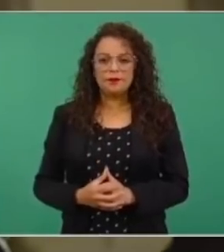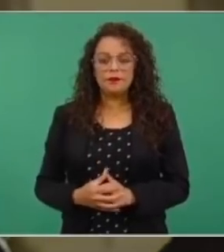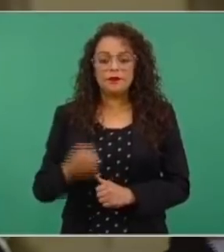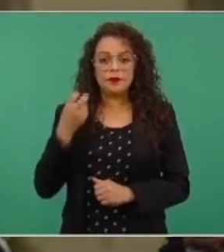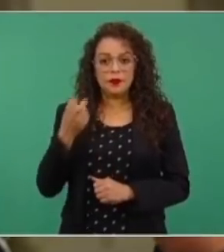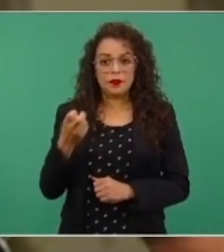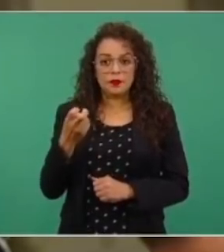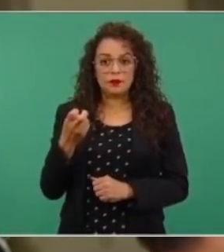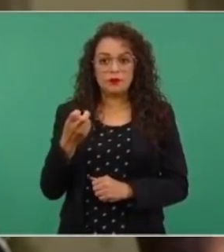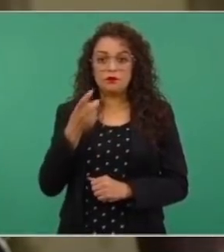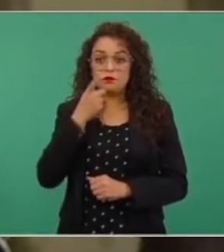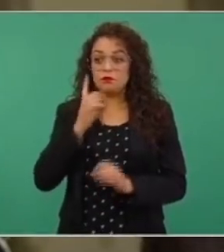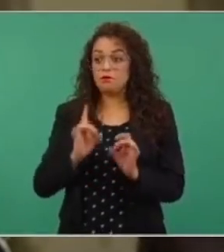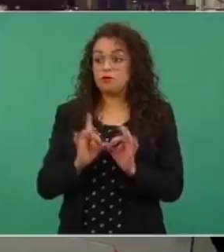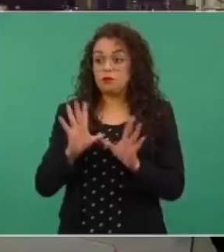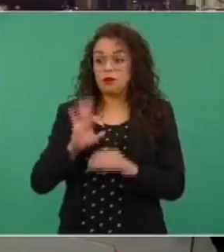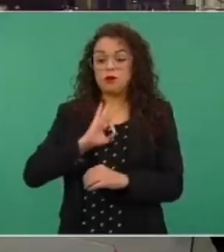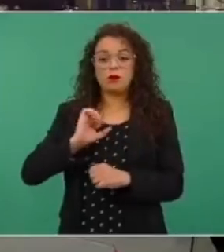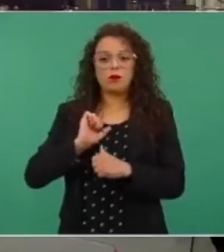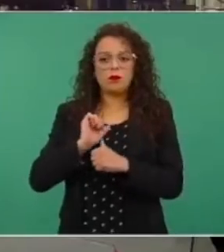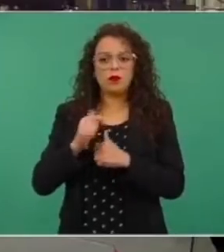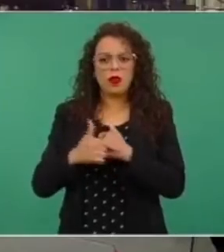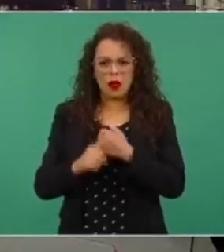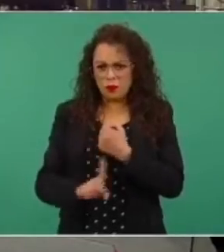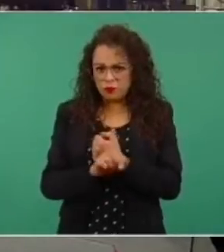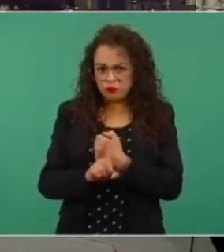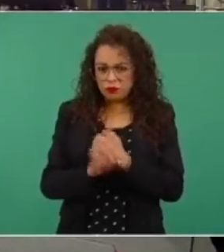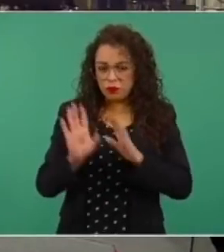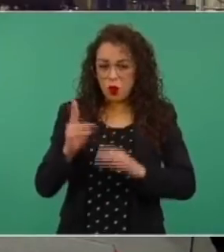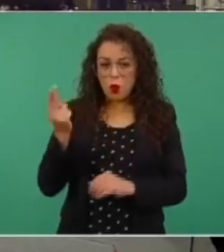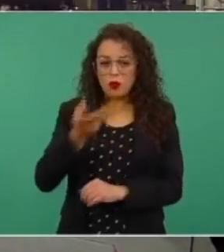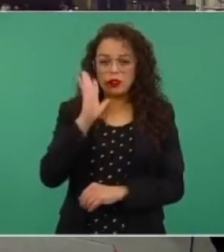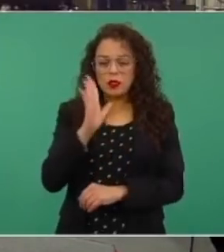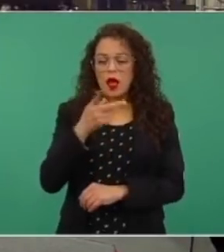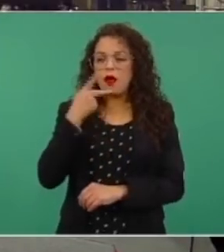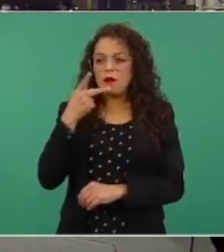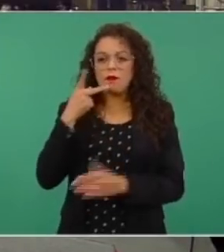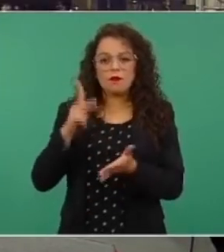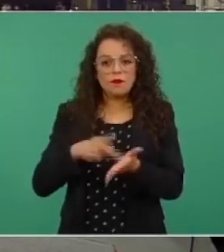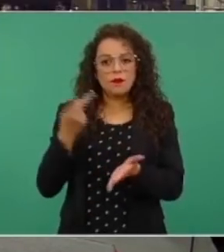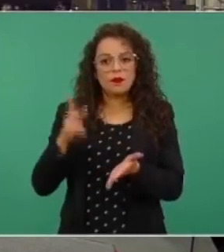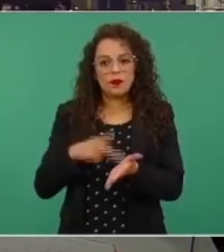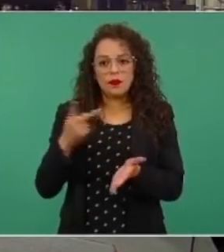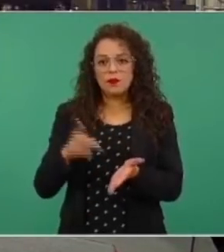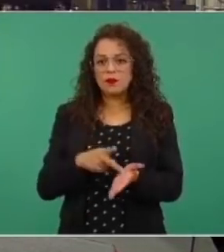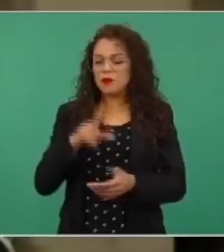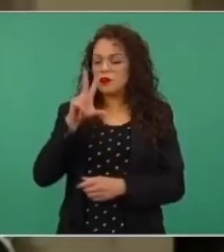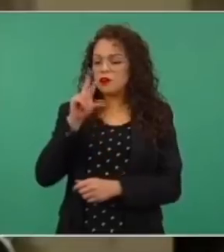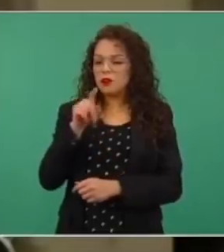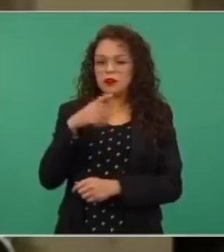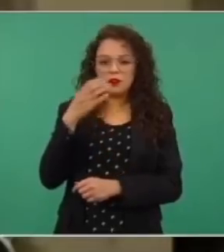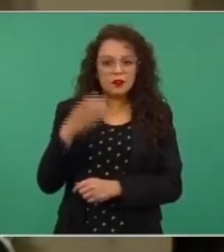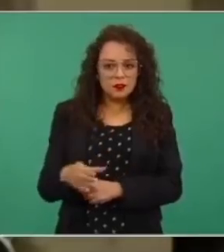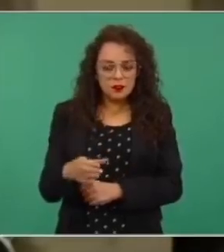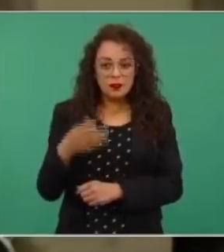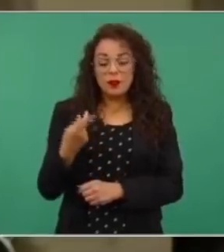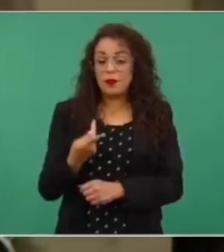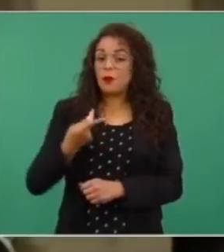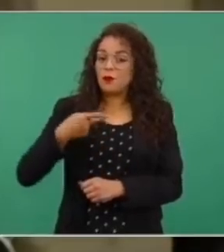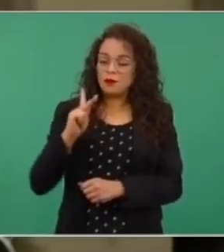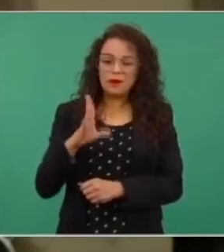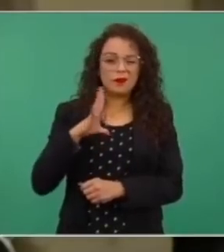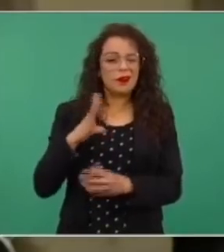podría haber afectado. Esto sabemos que usted ha dicho y ha explicado que no es verdad. Sin embargo, como hay